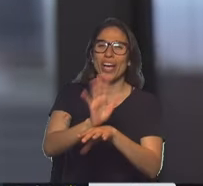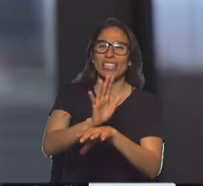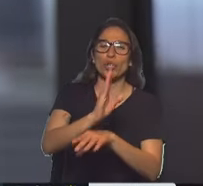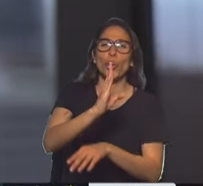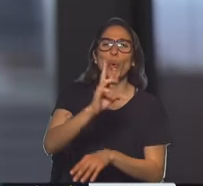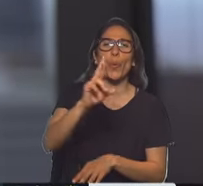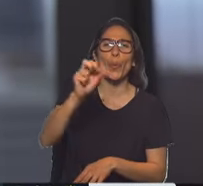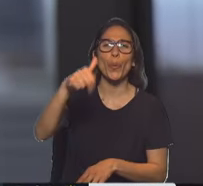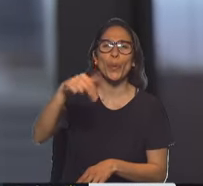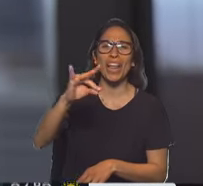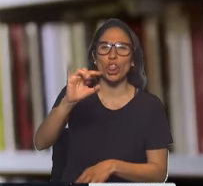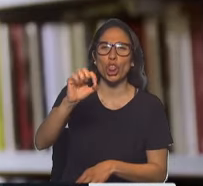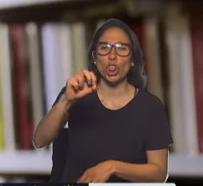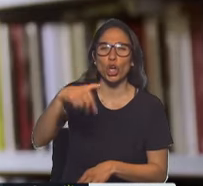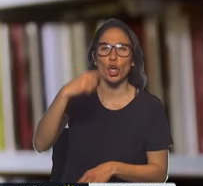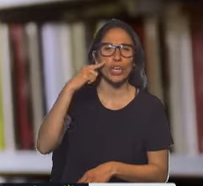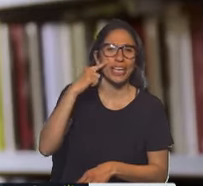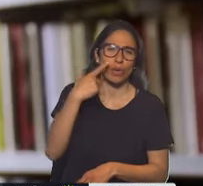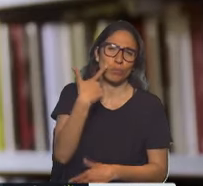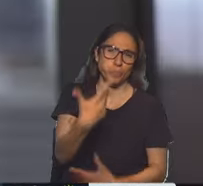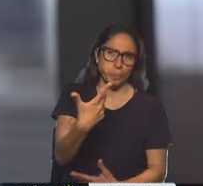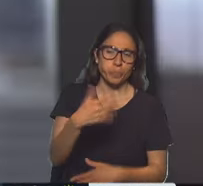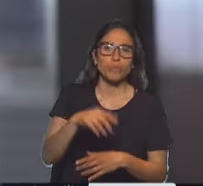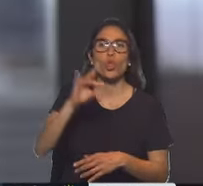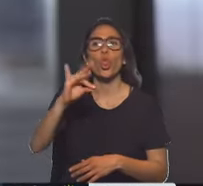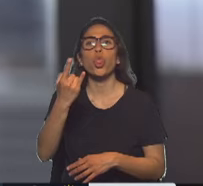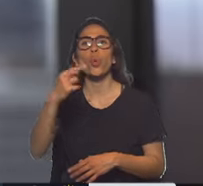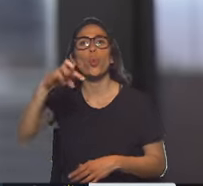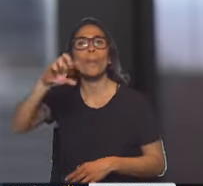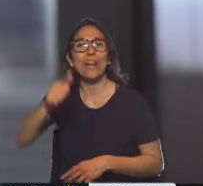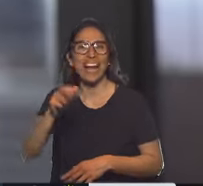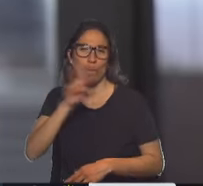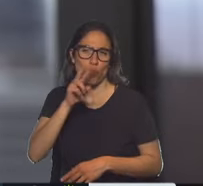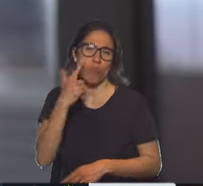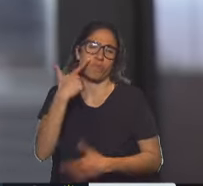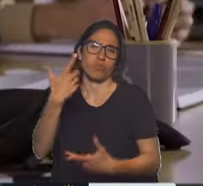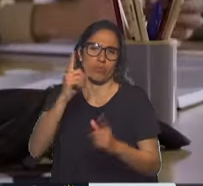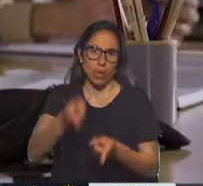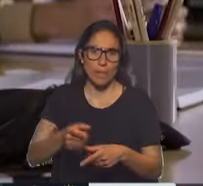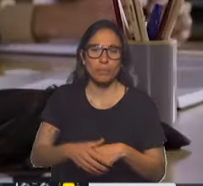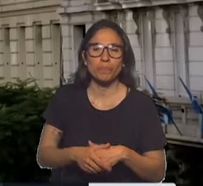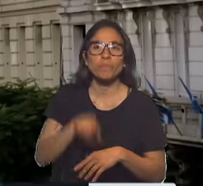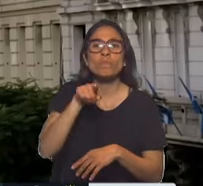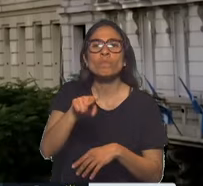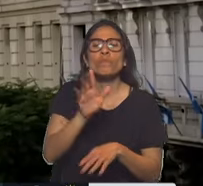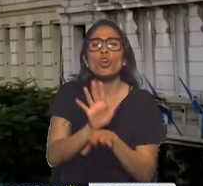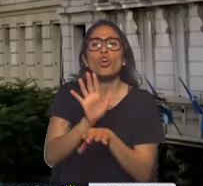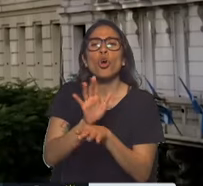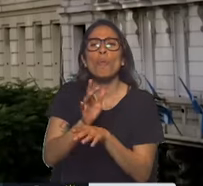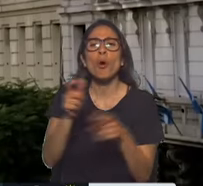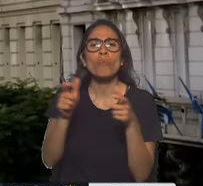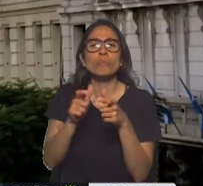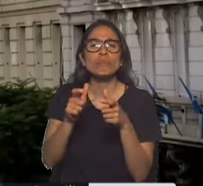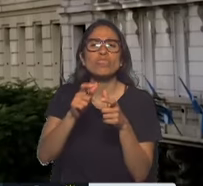que son los que dirigen esta historia de un crítico gastronómico. No podemos decir chantún porque el señor es muy elegante, pero es un